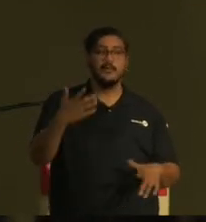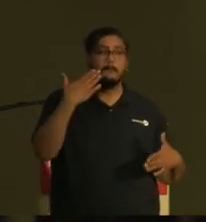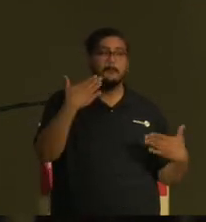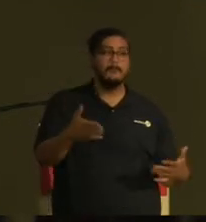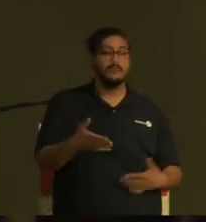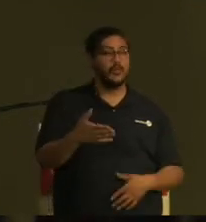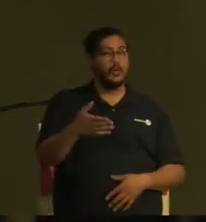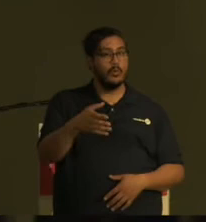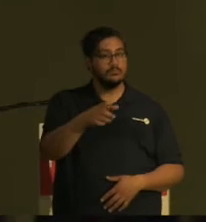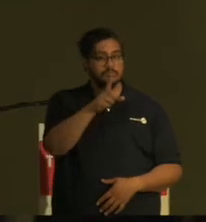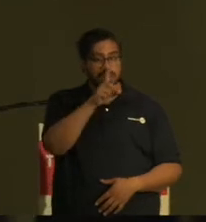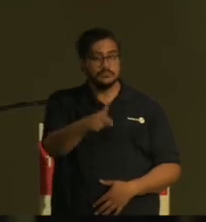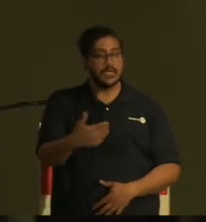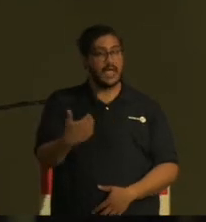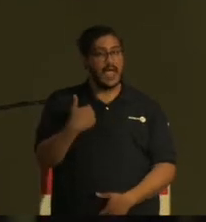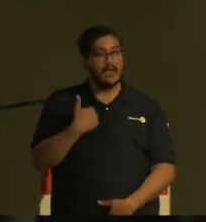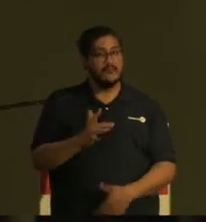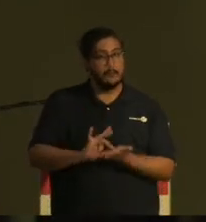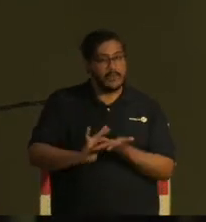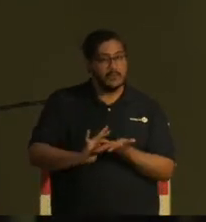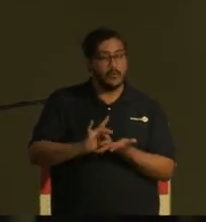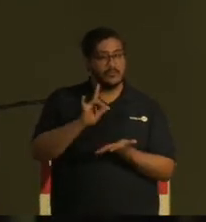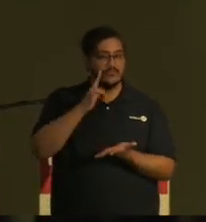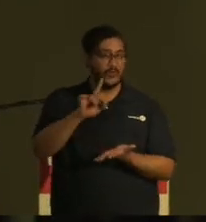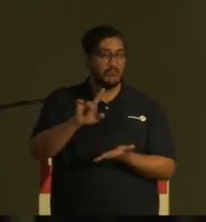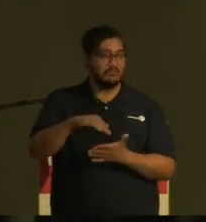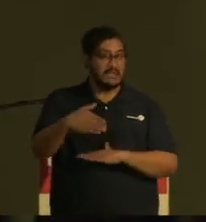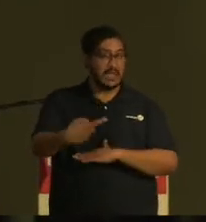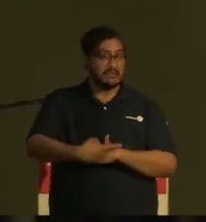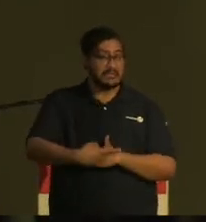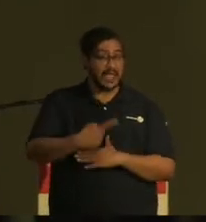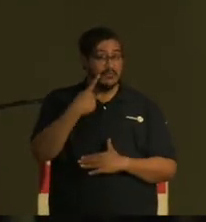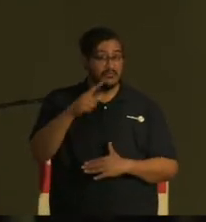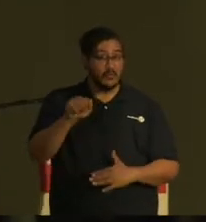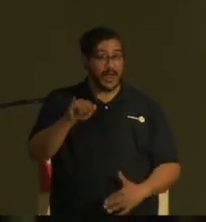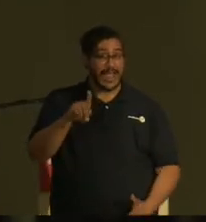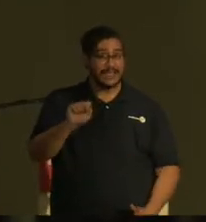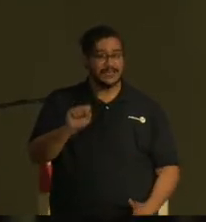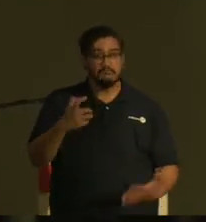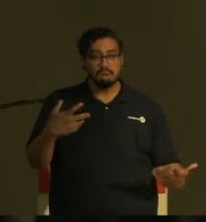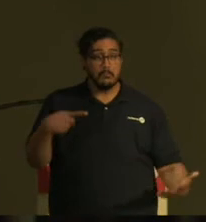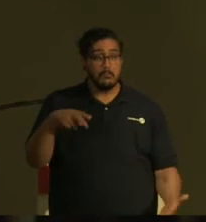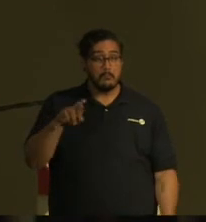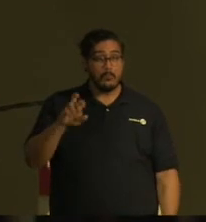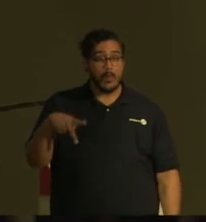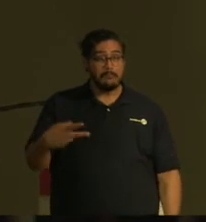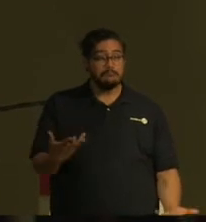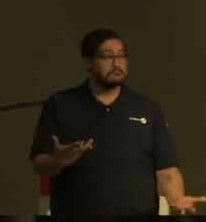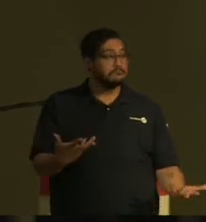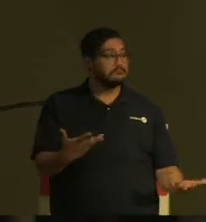que existe la pastilla del día siguiente para el AIDS, ¿no? El PEP. Famoso, ¿no? Que toma